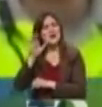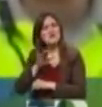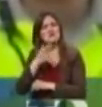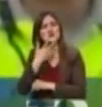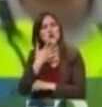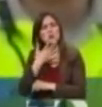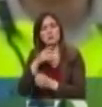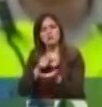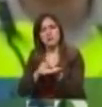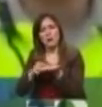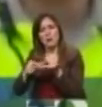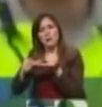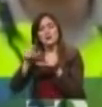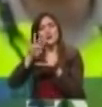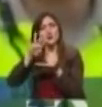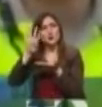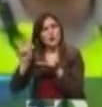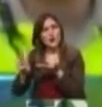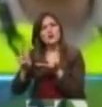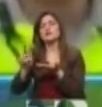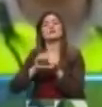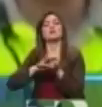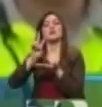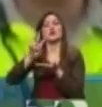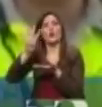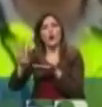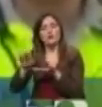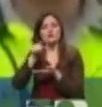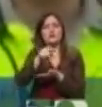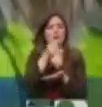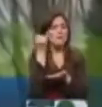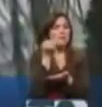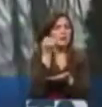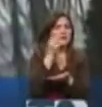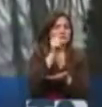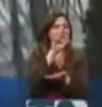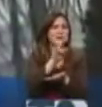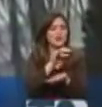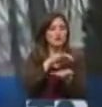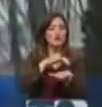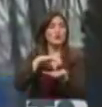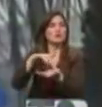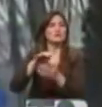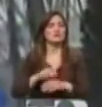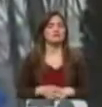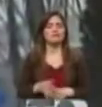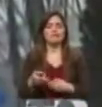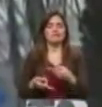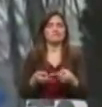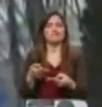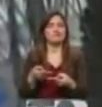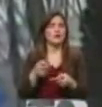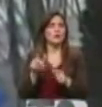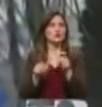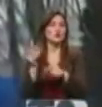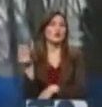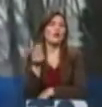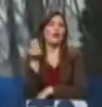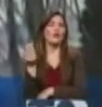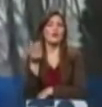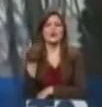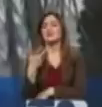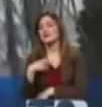24 paquetes pequeños y la sustancia verde con 17 paquetes. Las personas se dedican más a vender a los